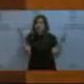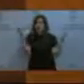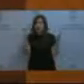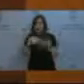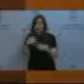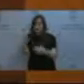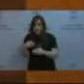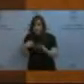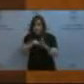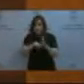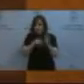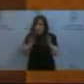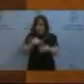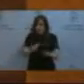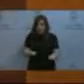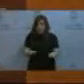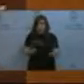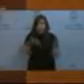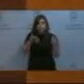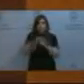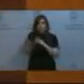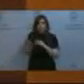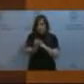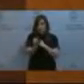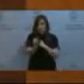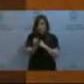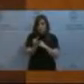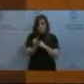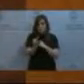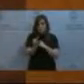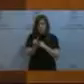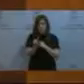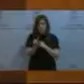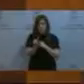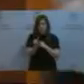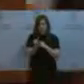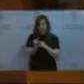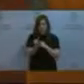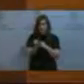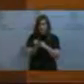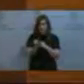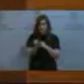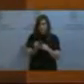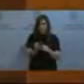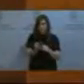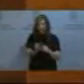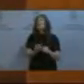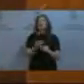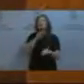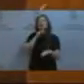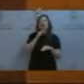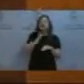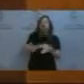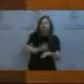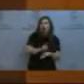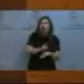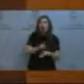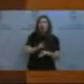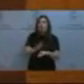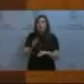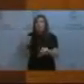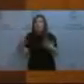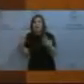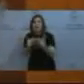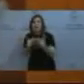estas medidas conlleva un nexo de causalidad entre el incumplimiento y los